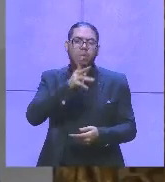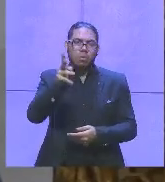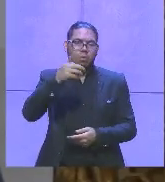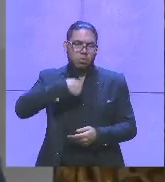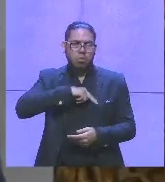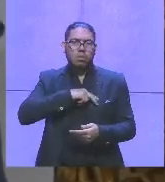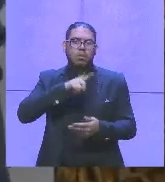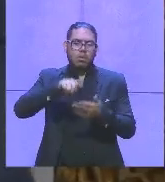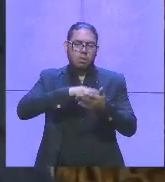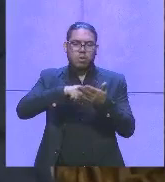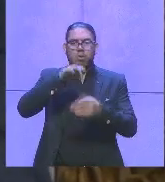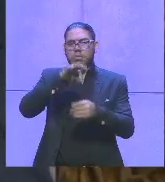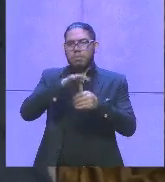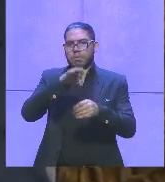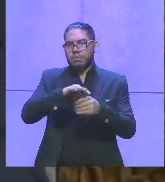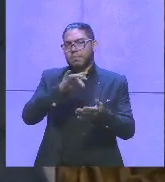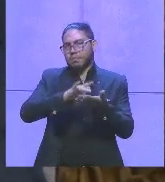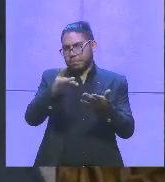gracias.